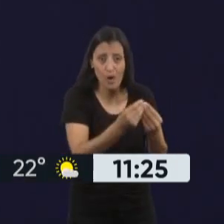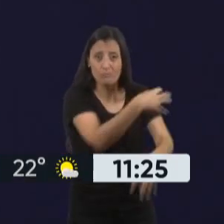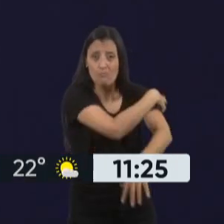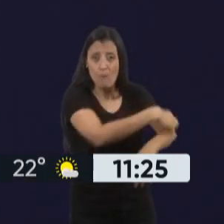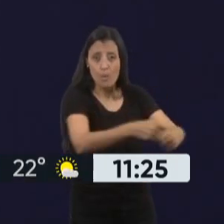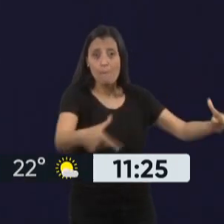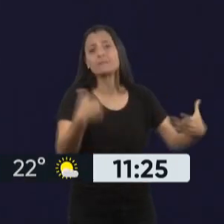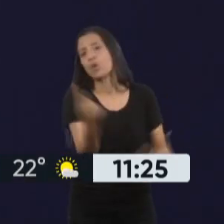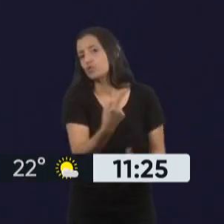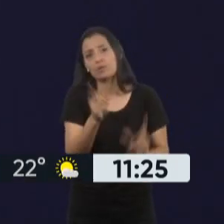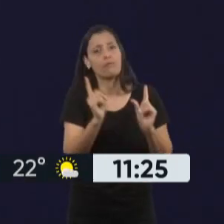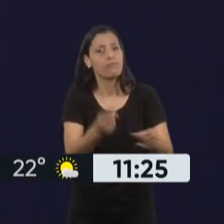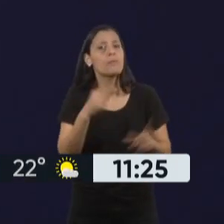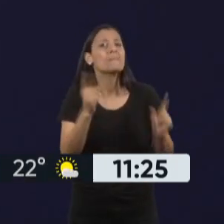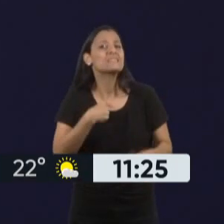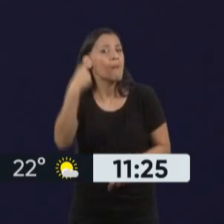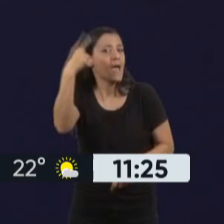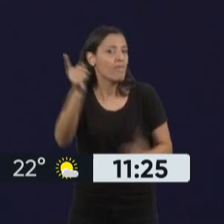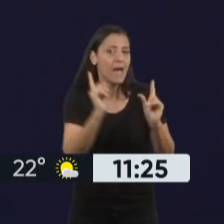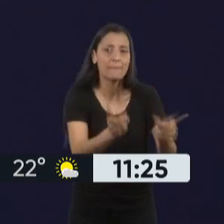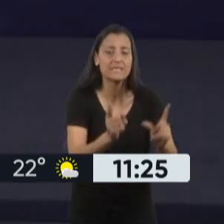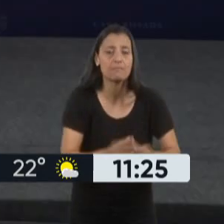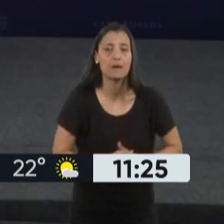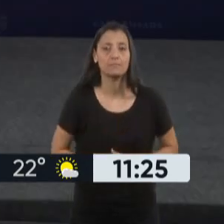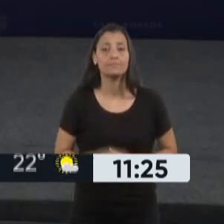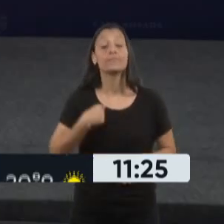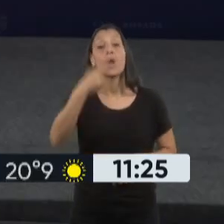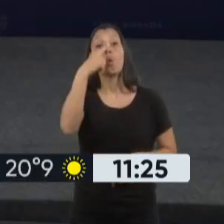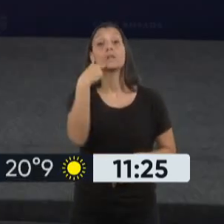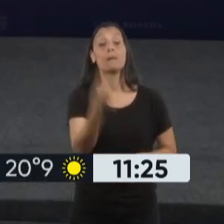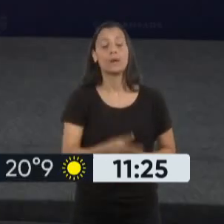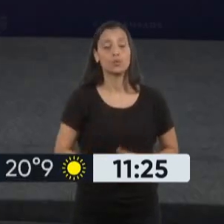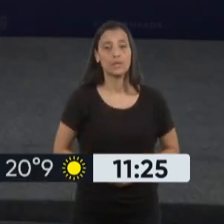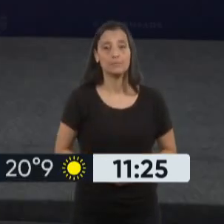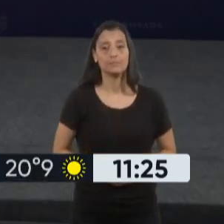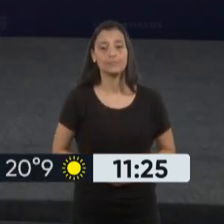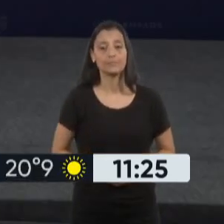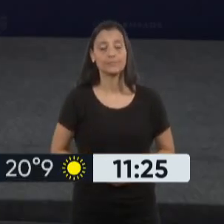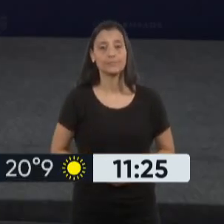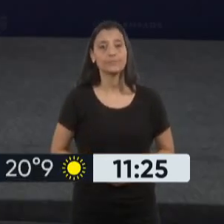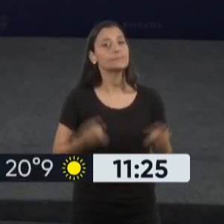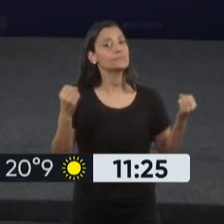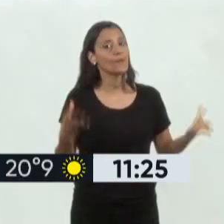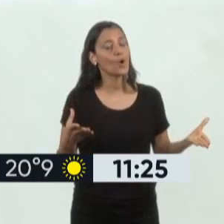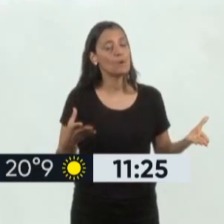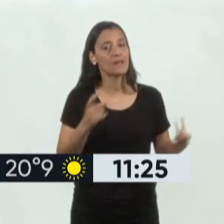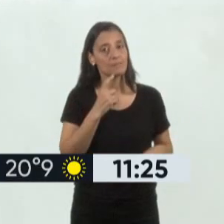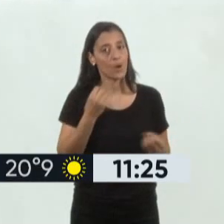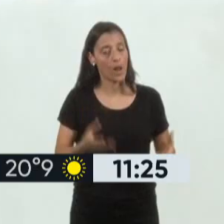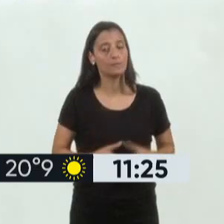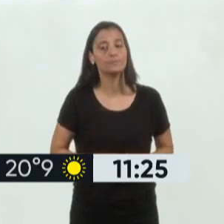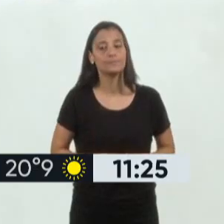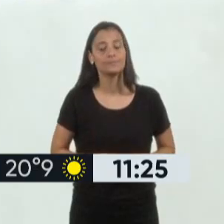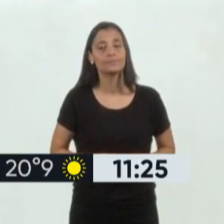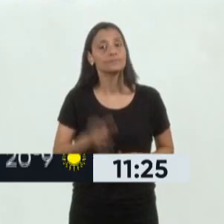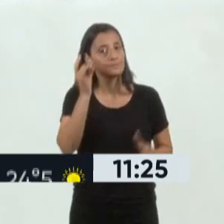seguimos apelando a eso, seguimos apelando a ese concepto. Última pregunta. ¿Qué tal? ¿Cómo estás, Manuel? ¿Cómo andás? Bien,